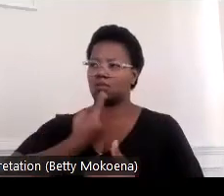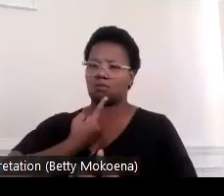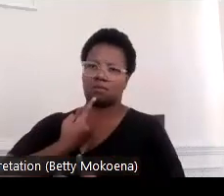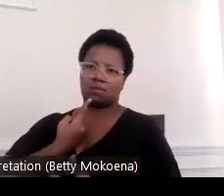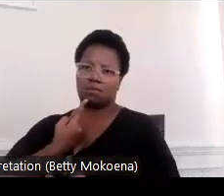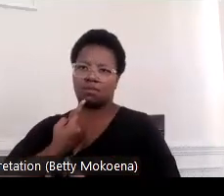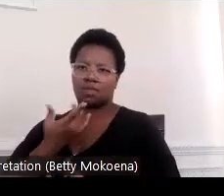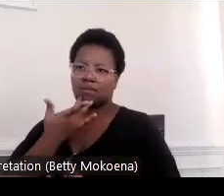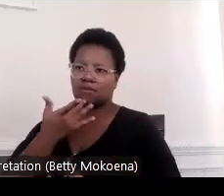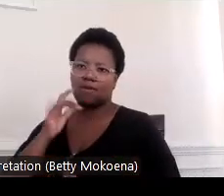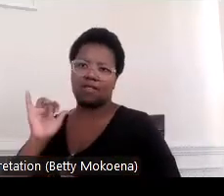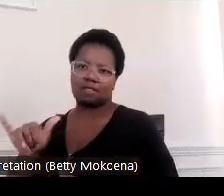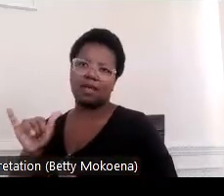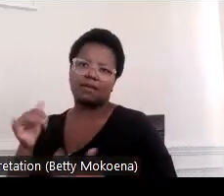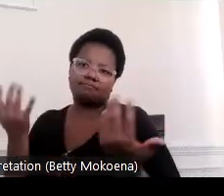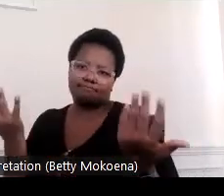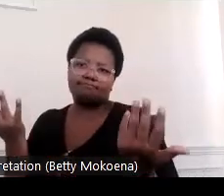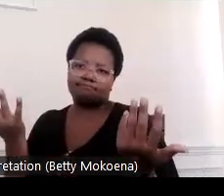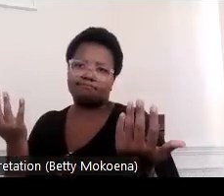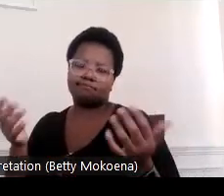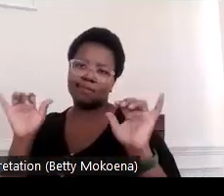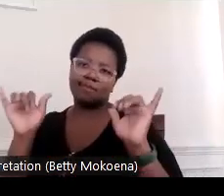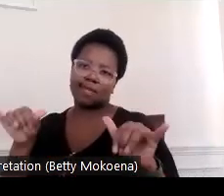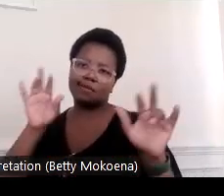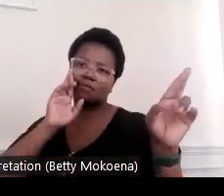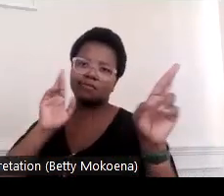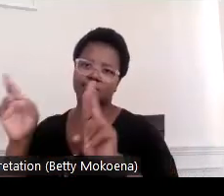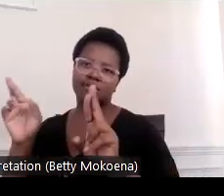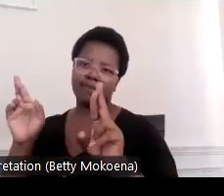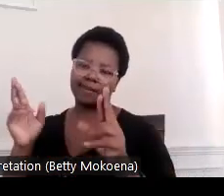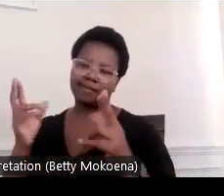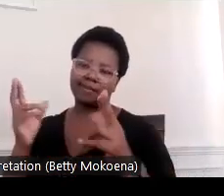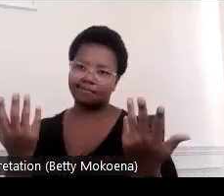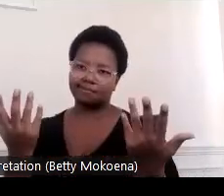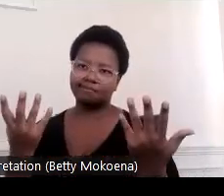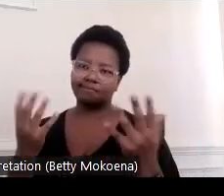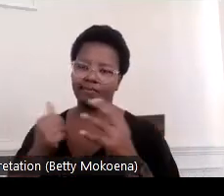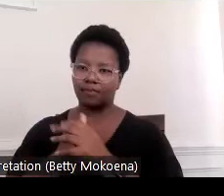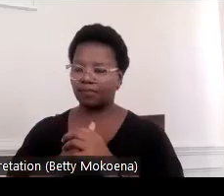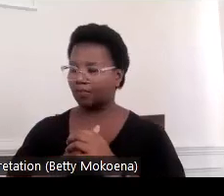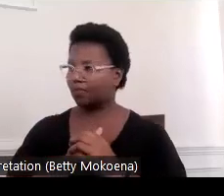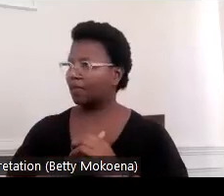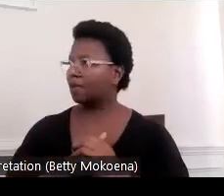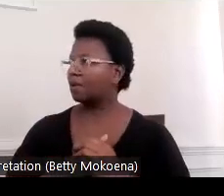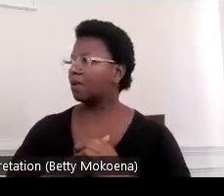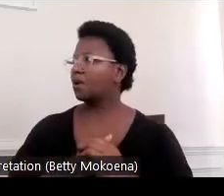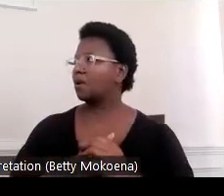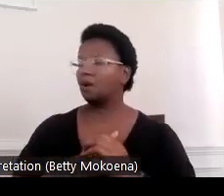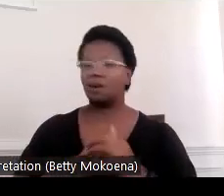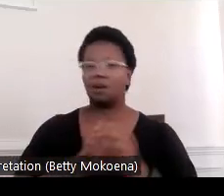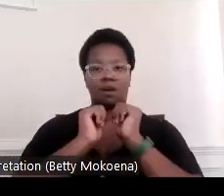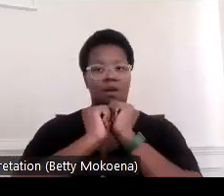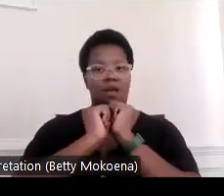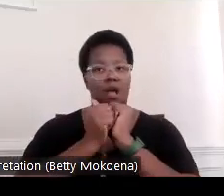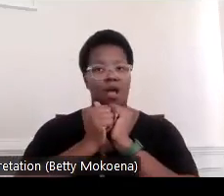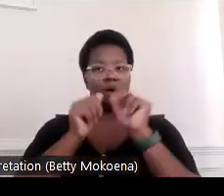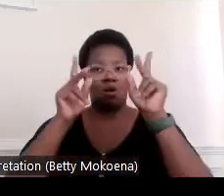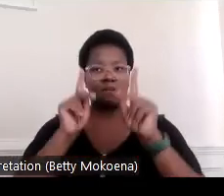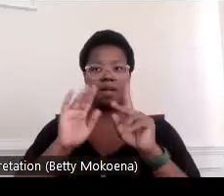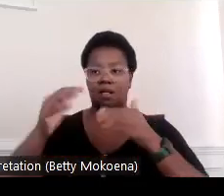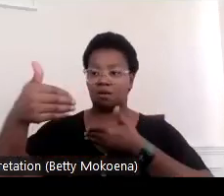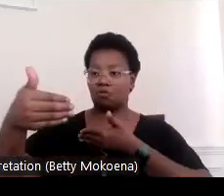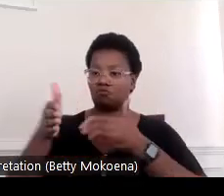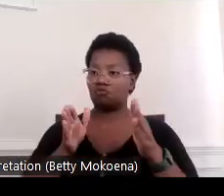solo Y eso Debería ser algo bueno se le debería respetar ahora